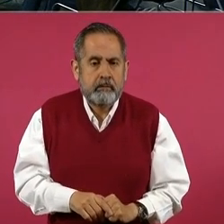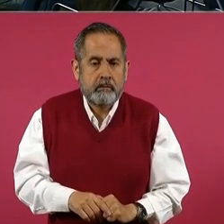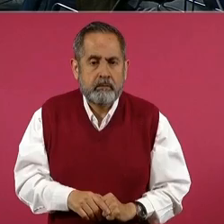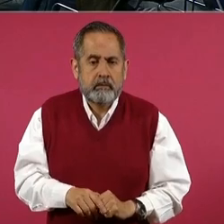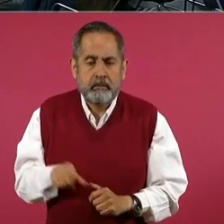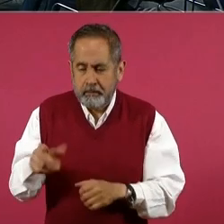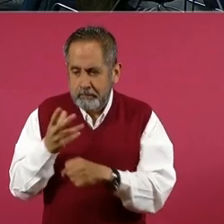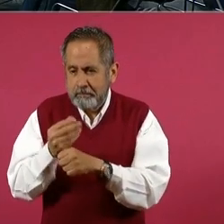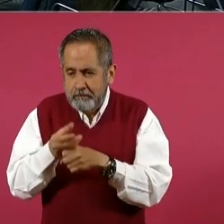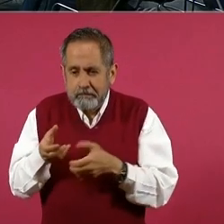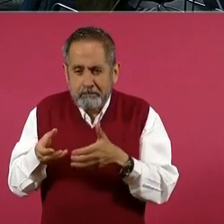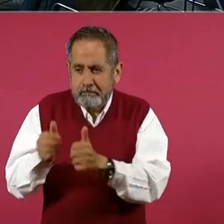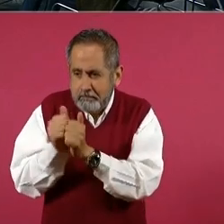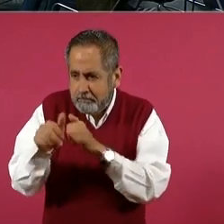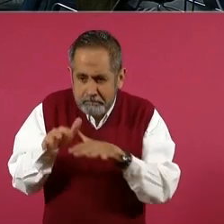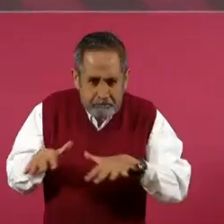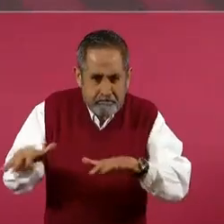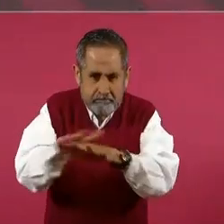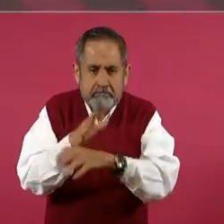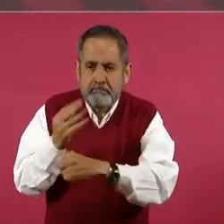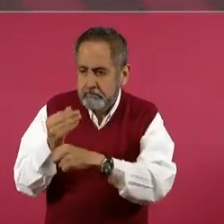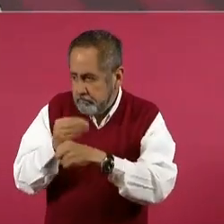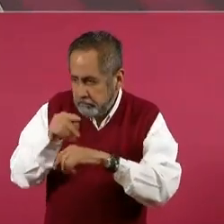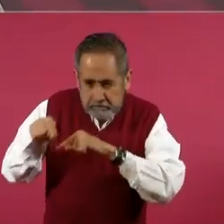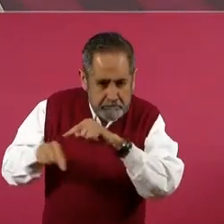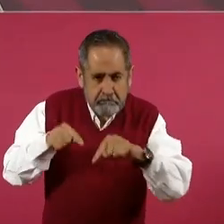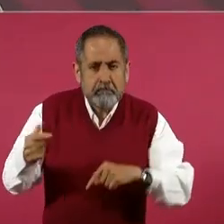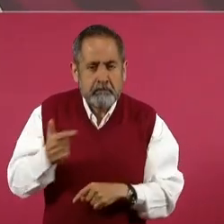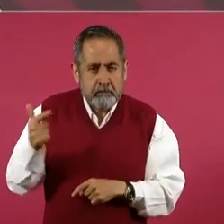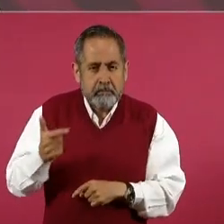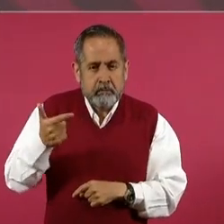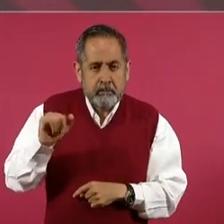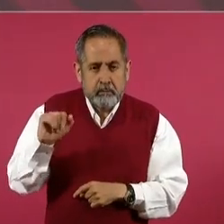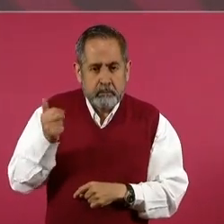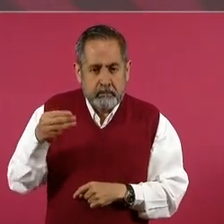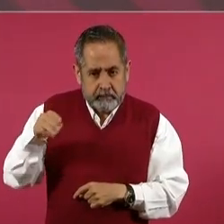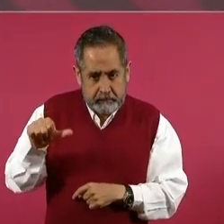el arreglo de las calles que se hizo en Guaymas.